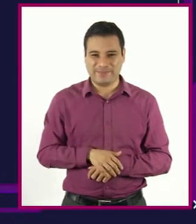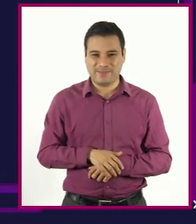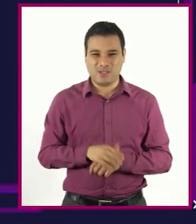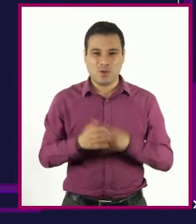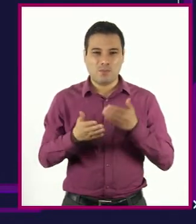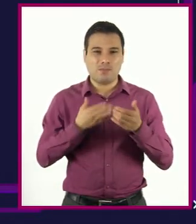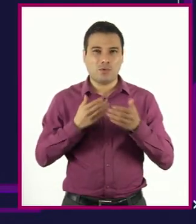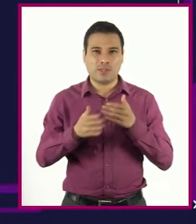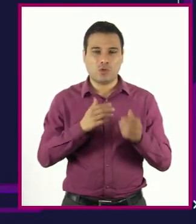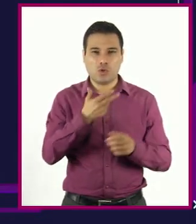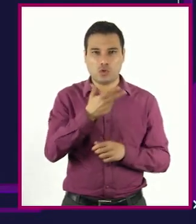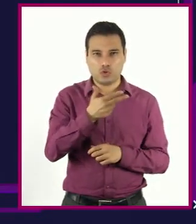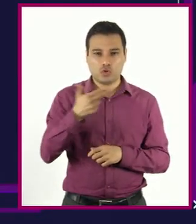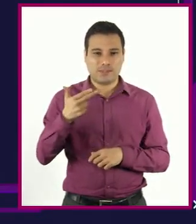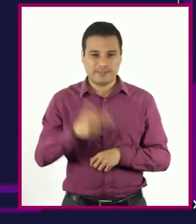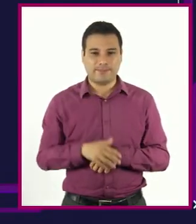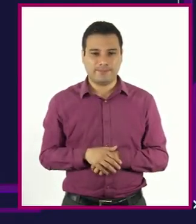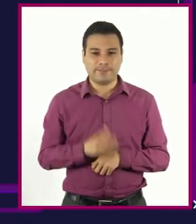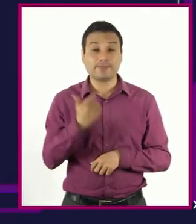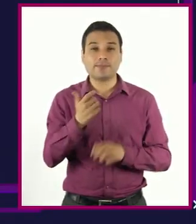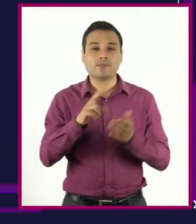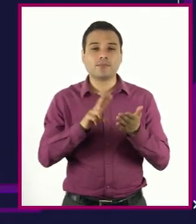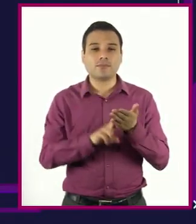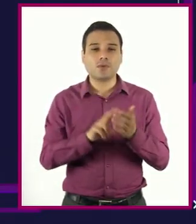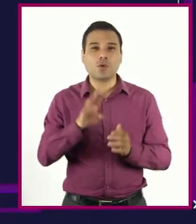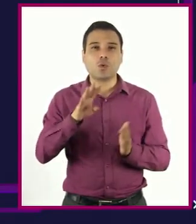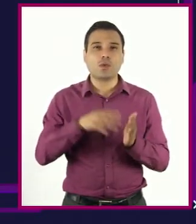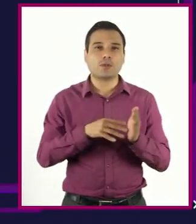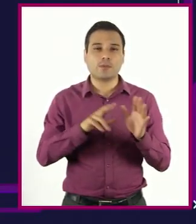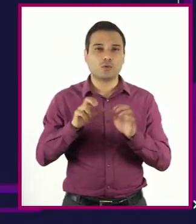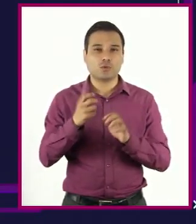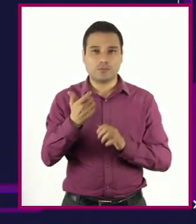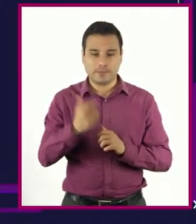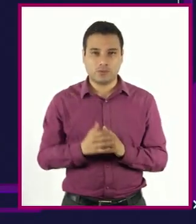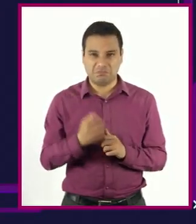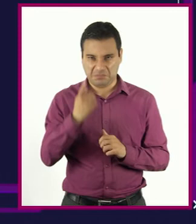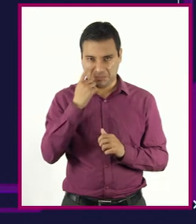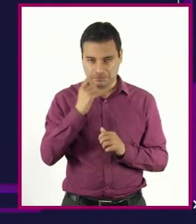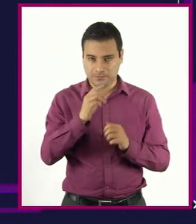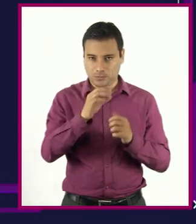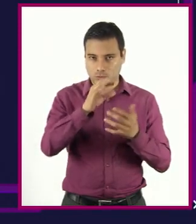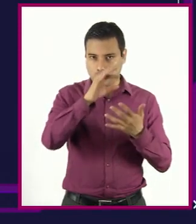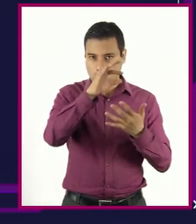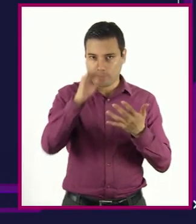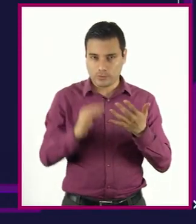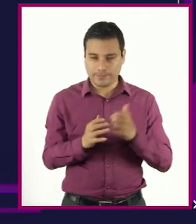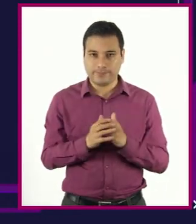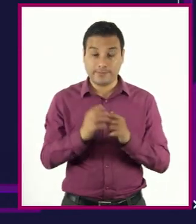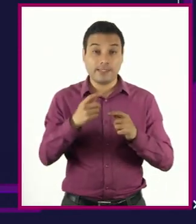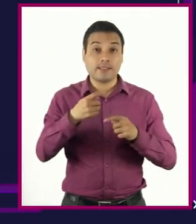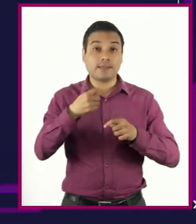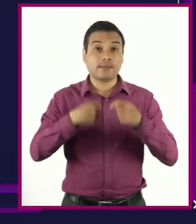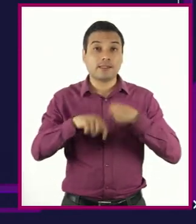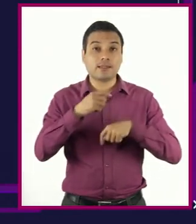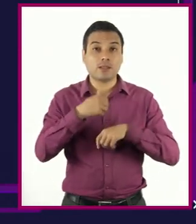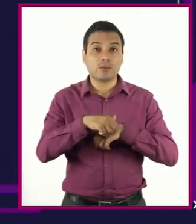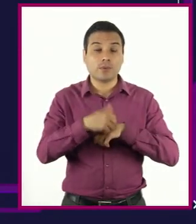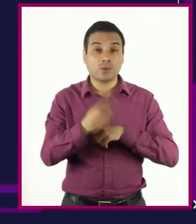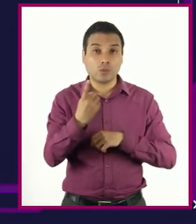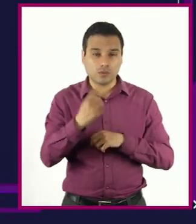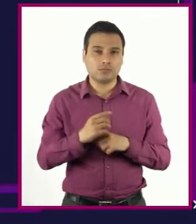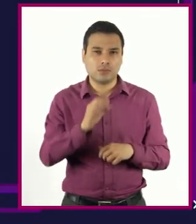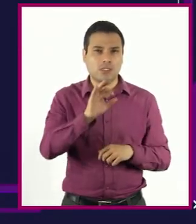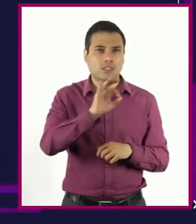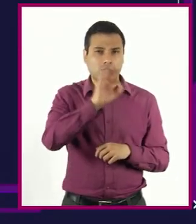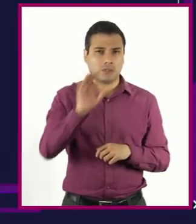4.800 pesos, las opciones son las siguientes. En la tienda número 1 se ofrece un